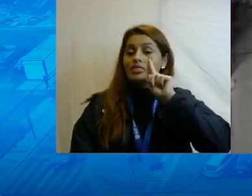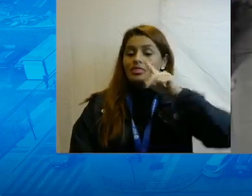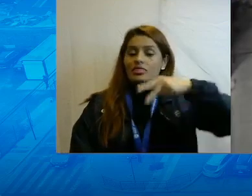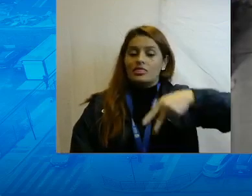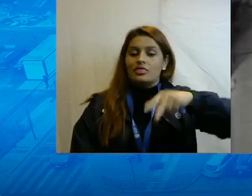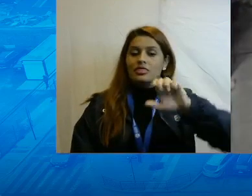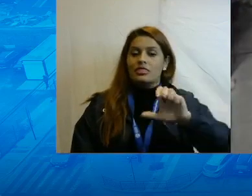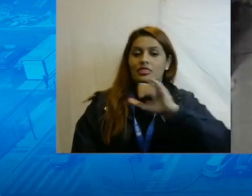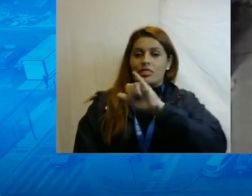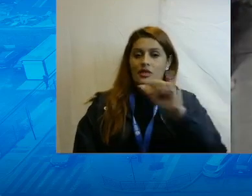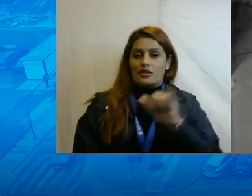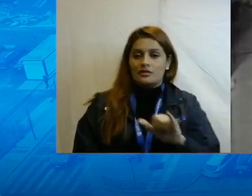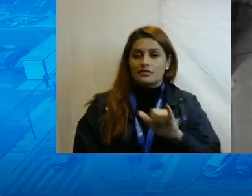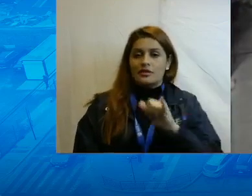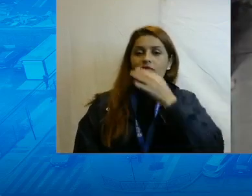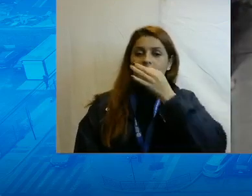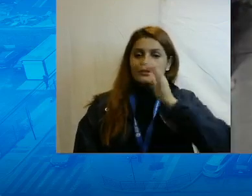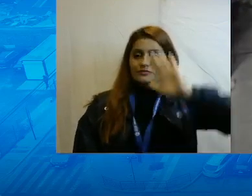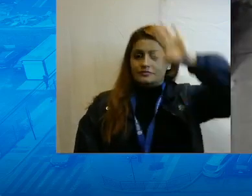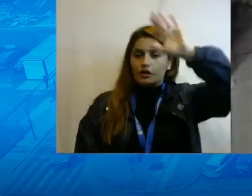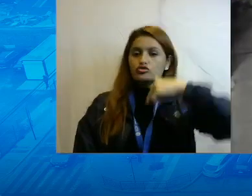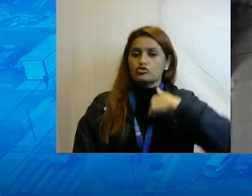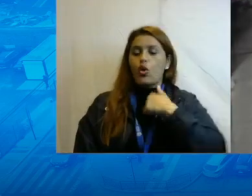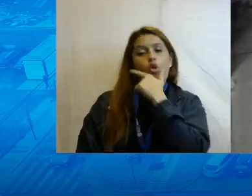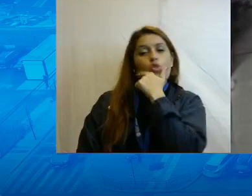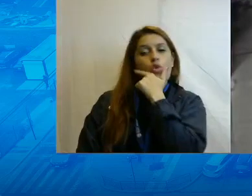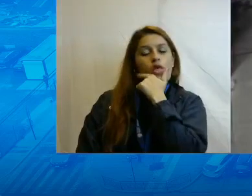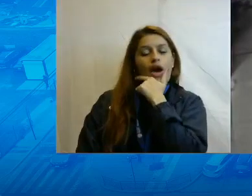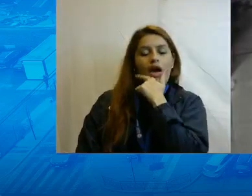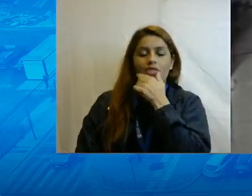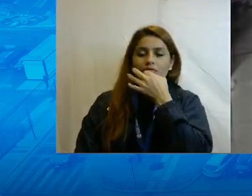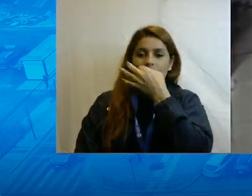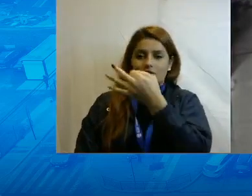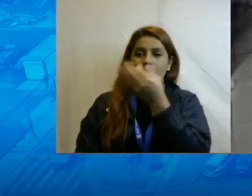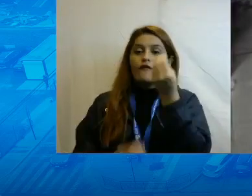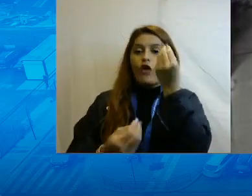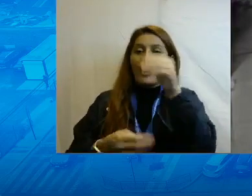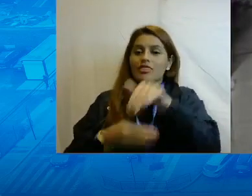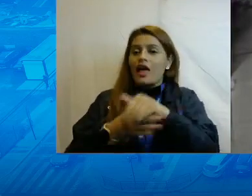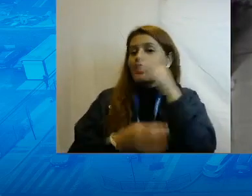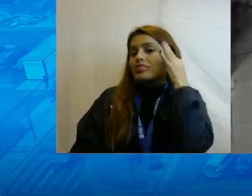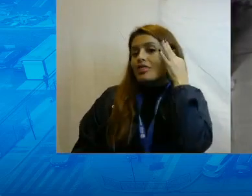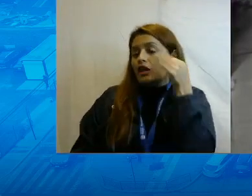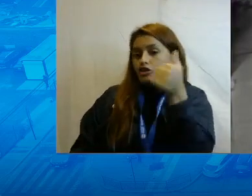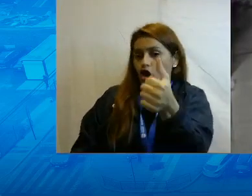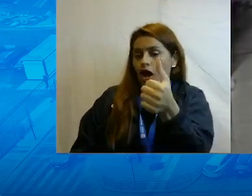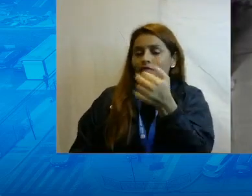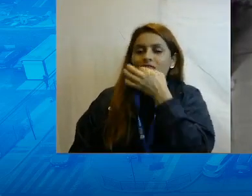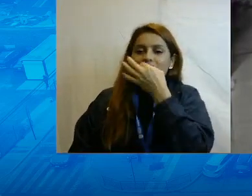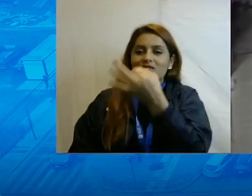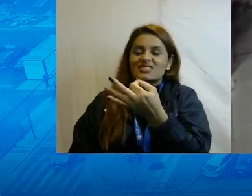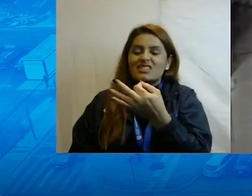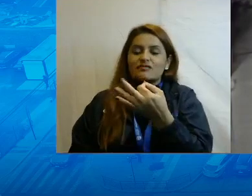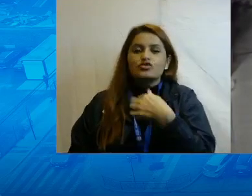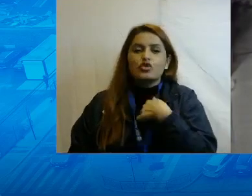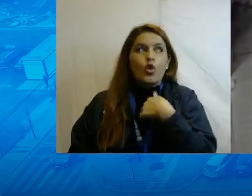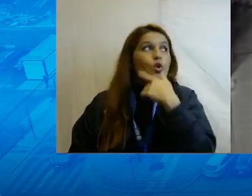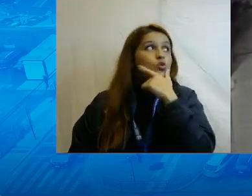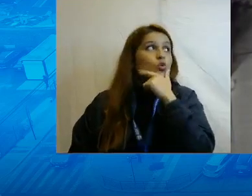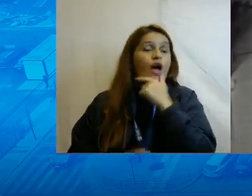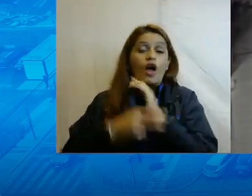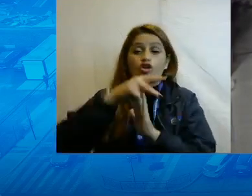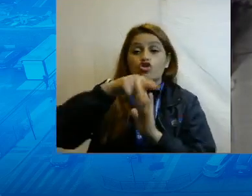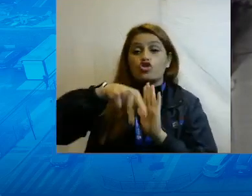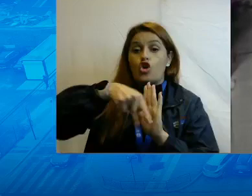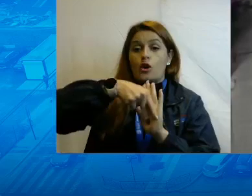Buenas tardes, directora. Sí, tengo un par de dudas. A propósito de las